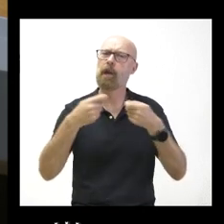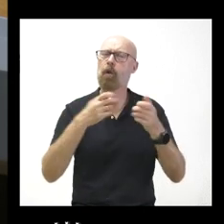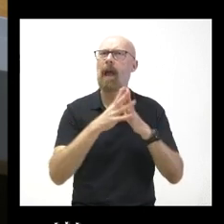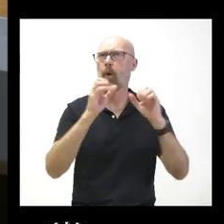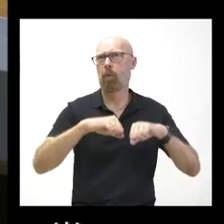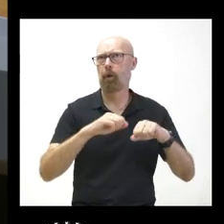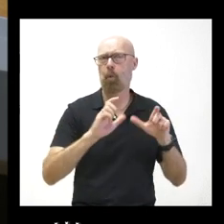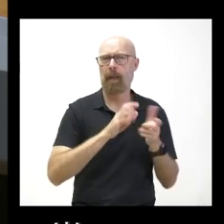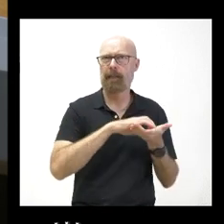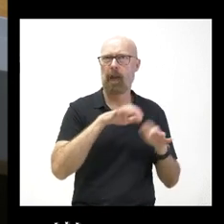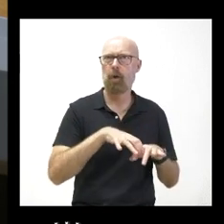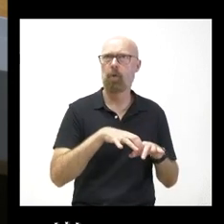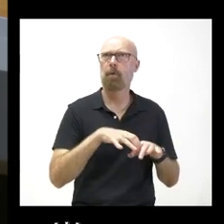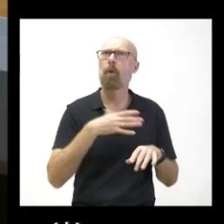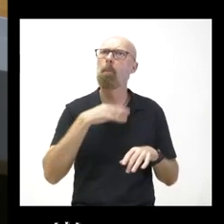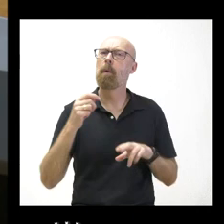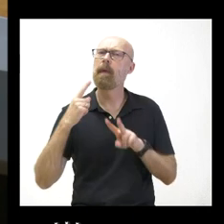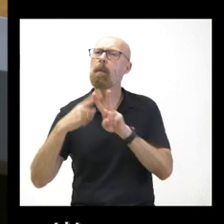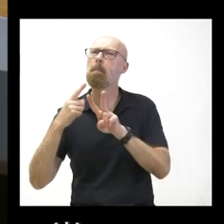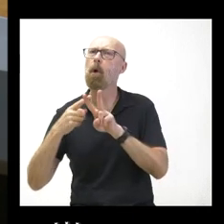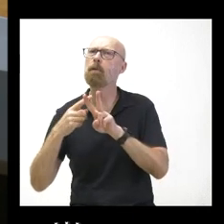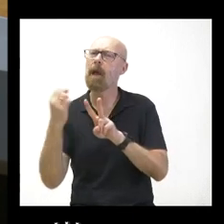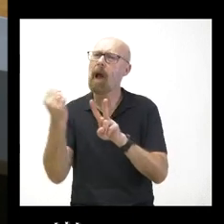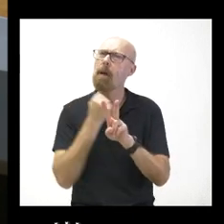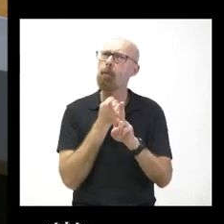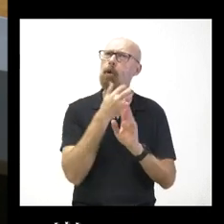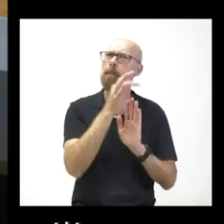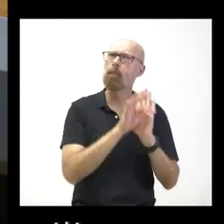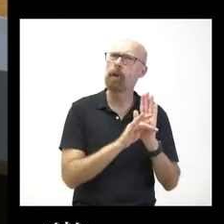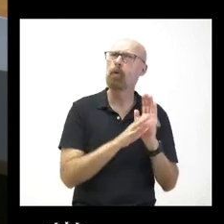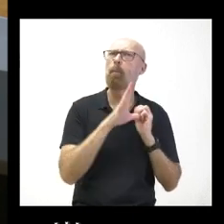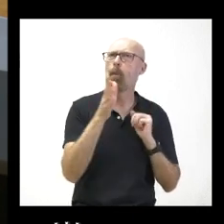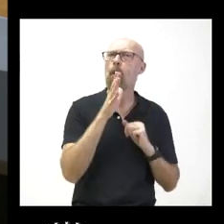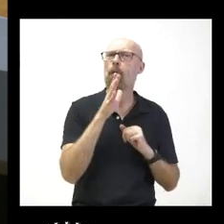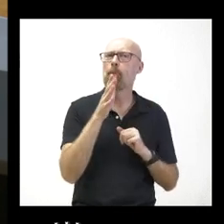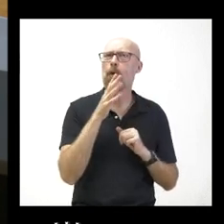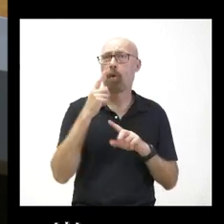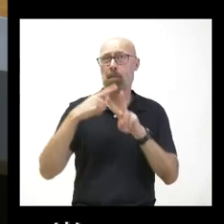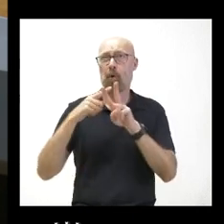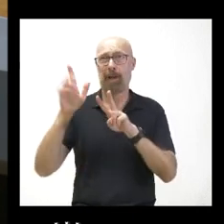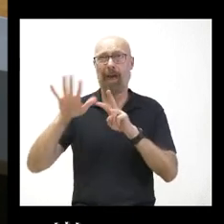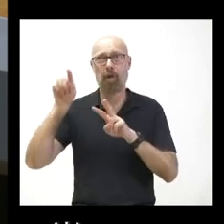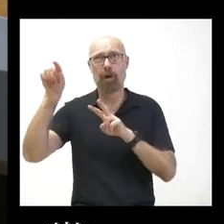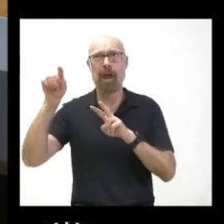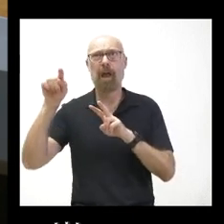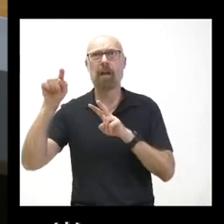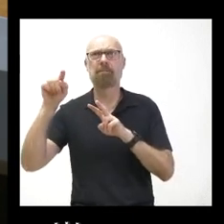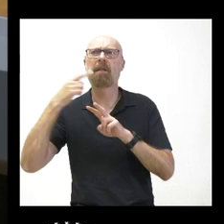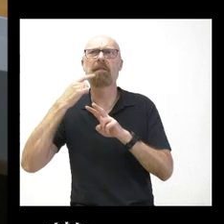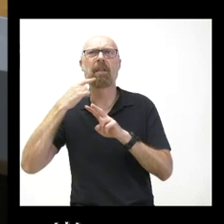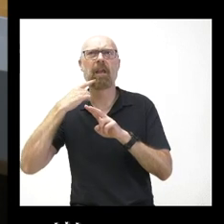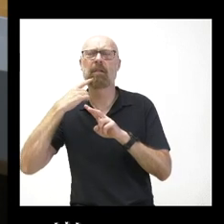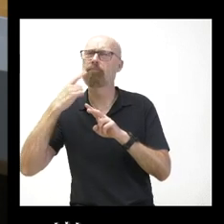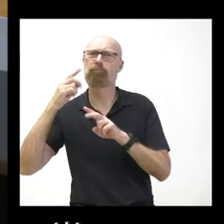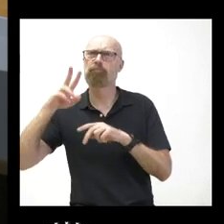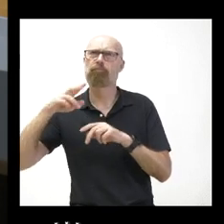mucho margen para que que vox apoye unos presupuestos cuando a nivel nacional su dirección parece que ha dado la orden contraria